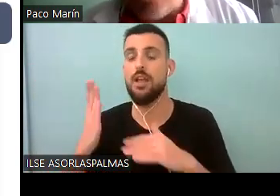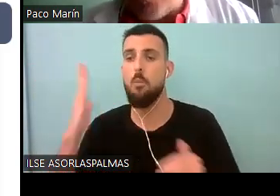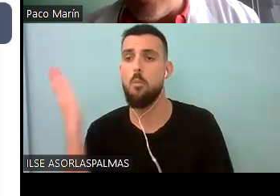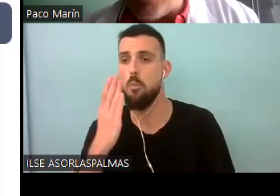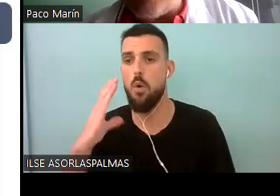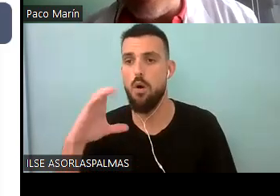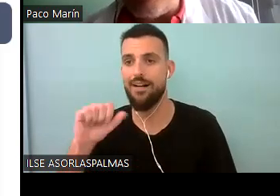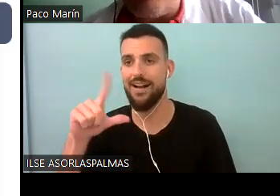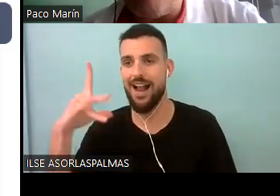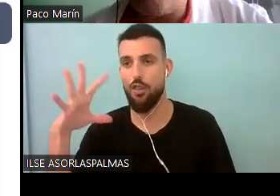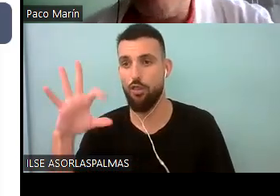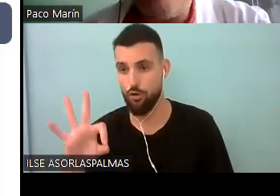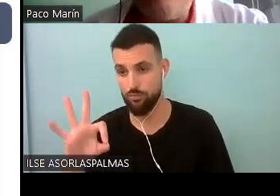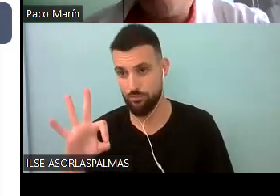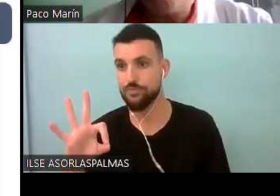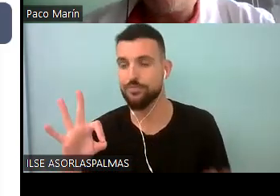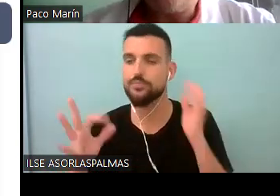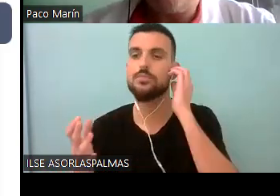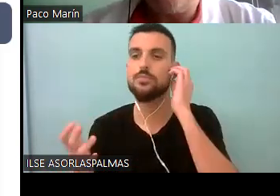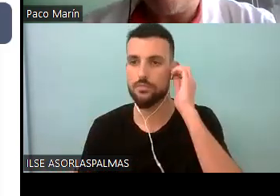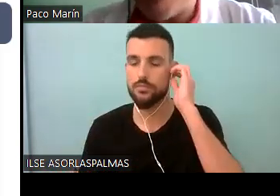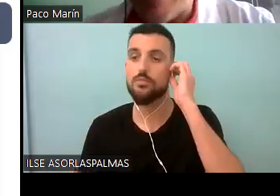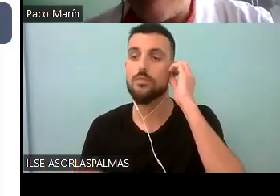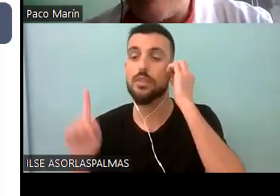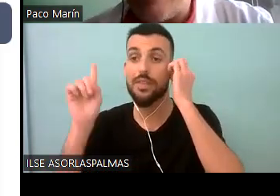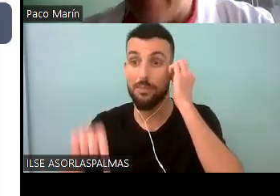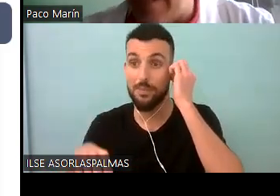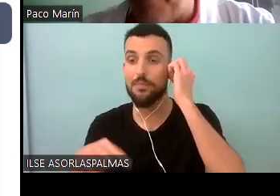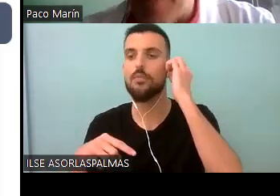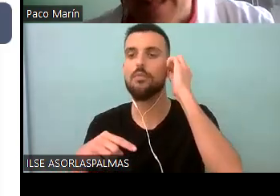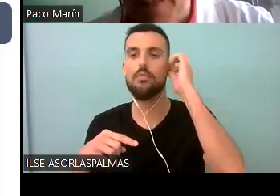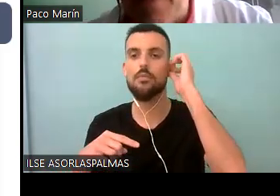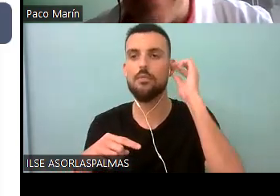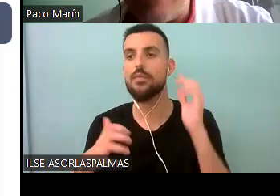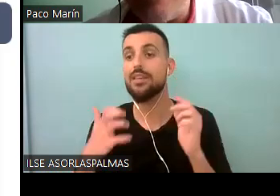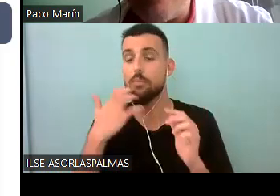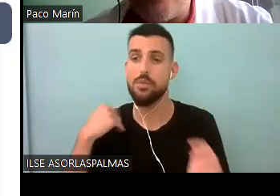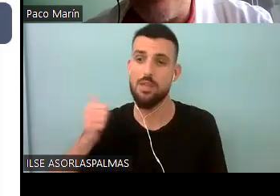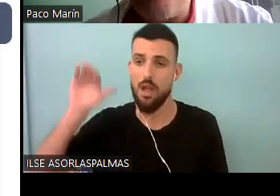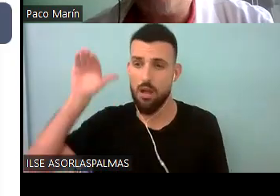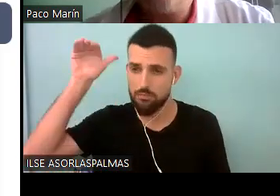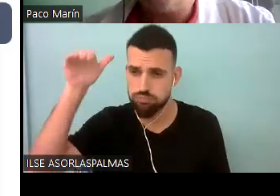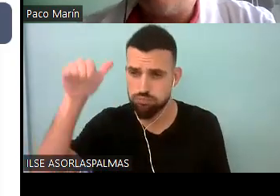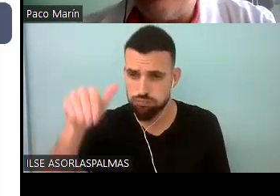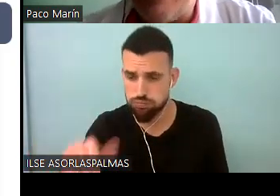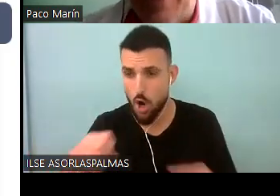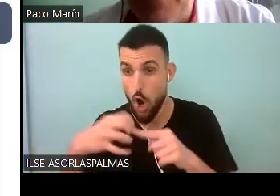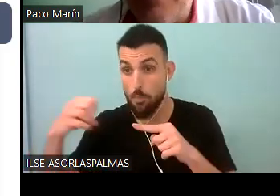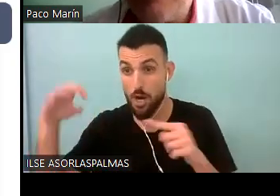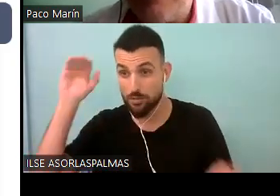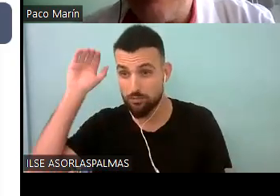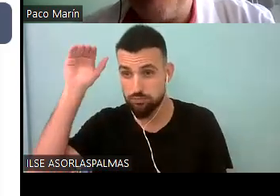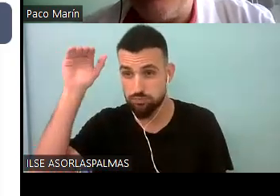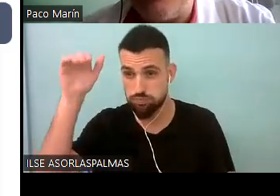y que nos ayudan en la edad fértil. Y esta bajada en la cantidad de estrógenos